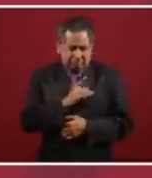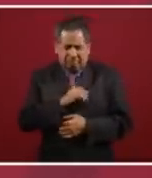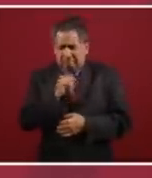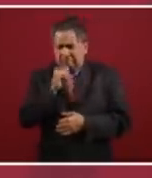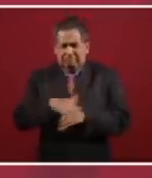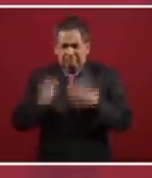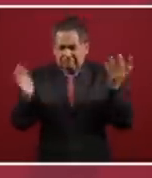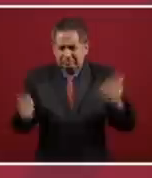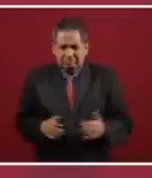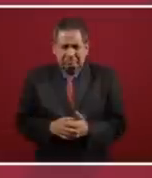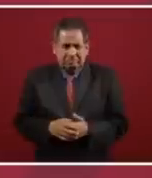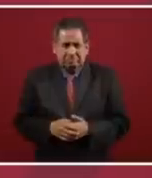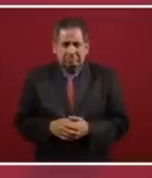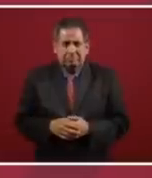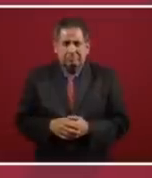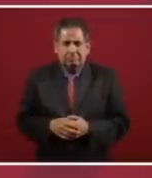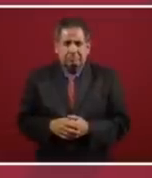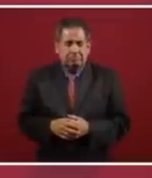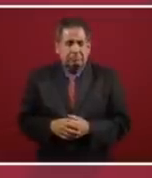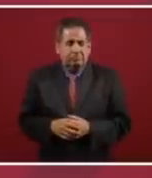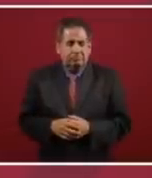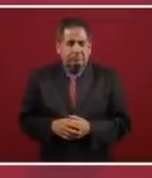Puede haber